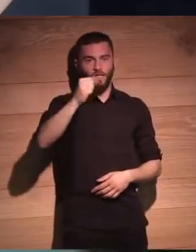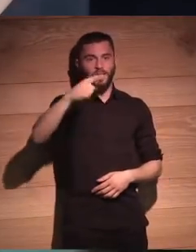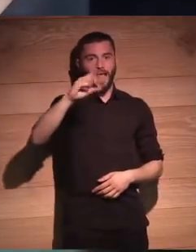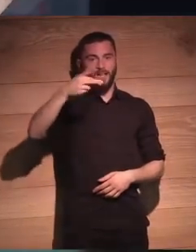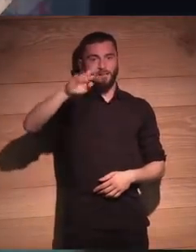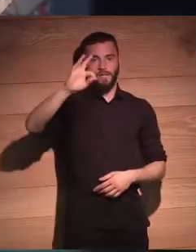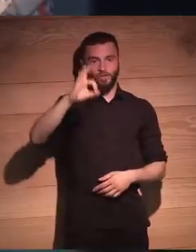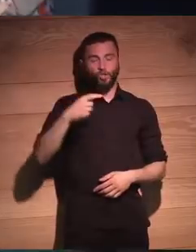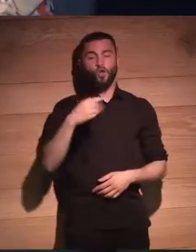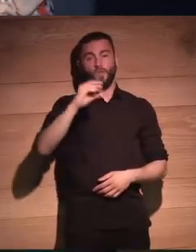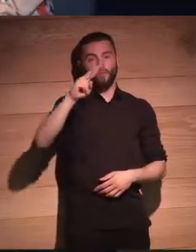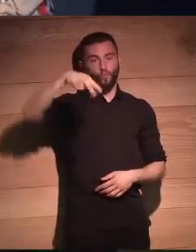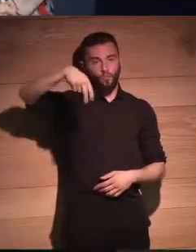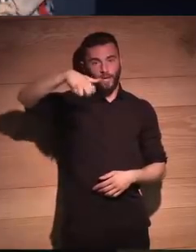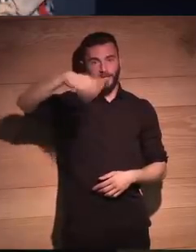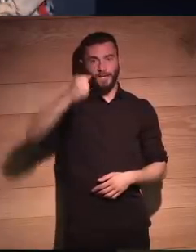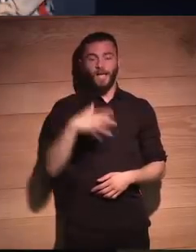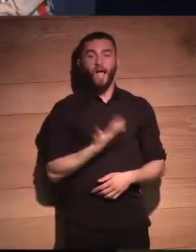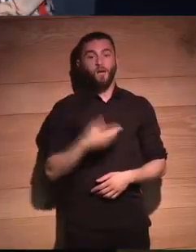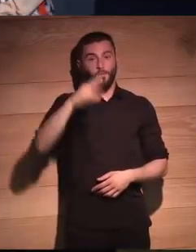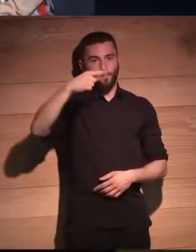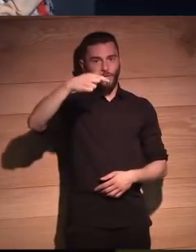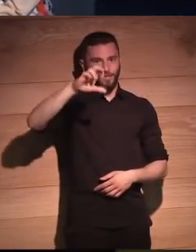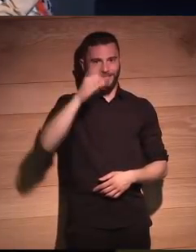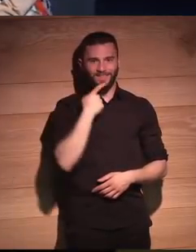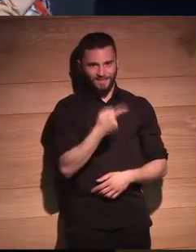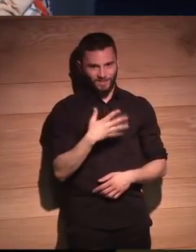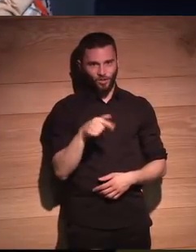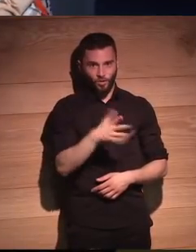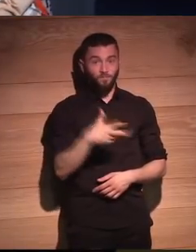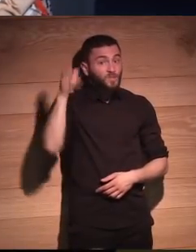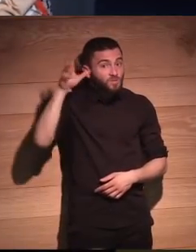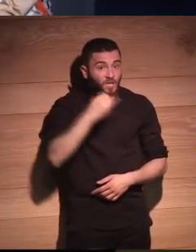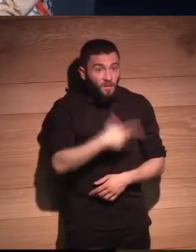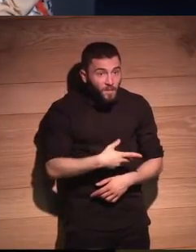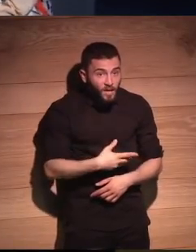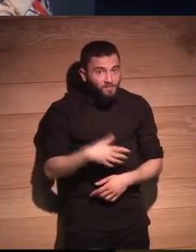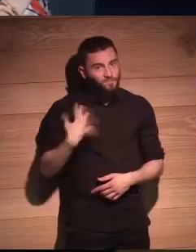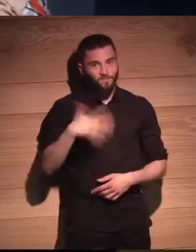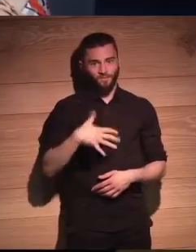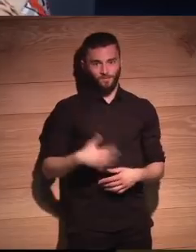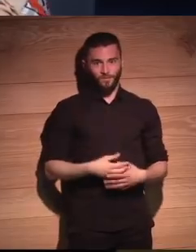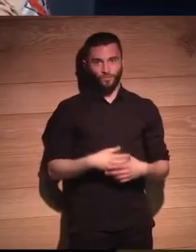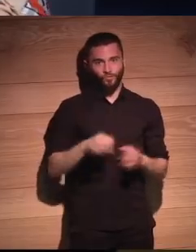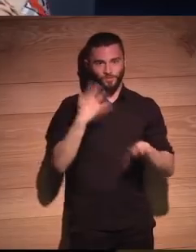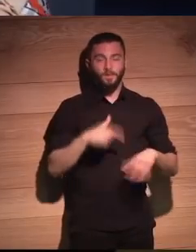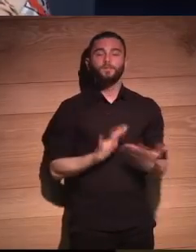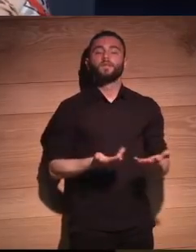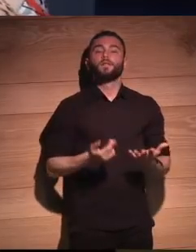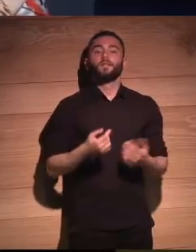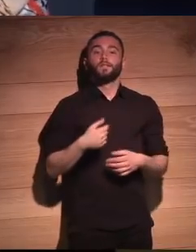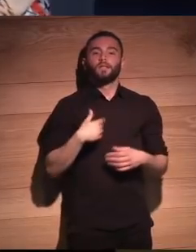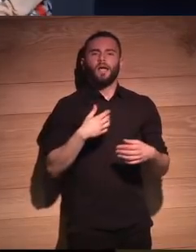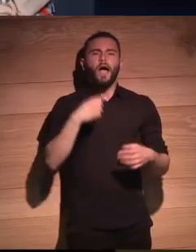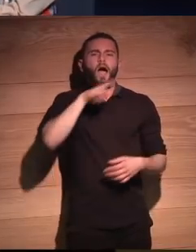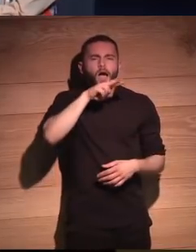Qué emoción tenerte aquí, qué maravilla. Ya lo dijo Borges. ¿Se oye? ¿Se le oye, Luis Alberto? ¿Se oye? Habla un poco más, por favor. A ver, vamos a ver,